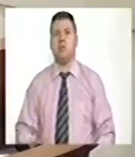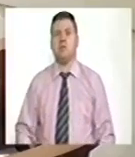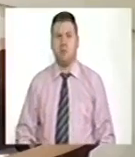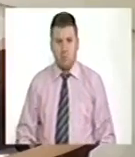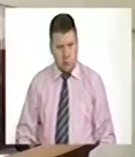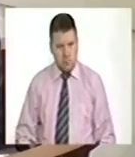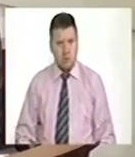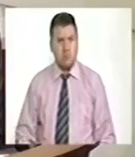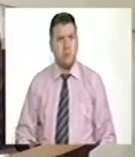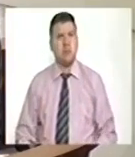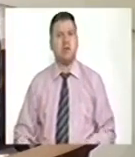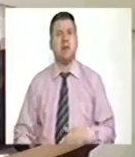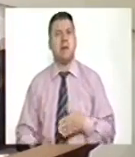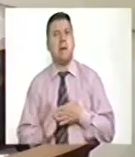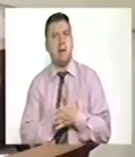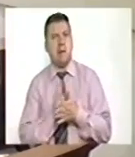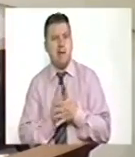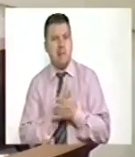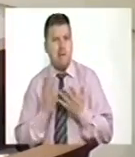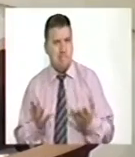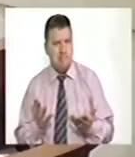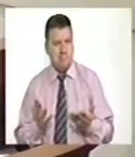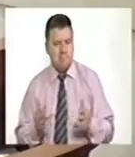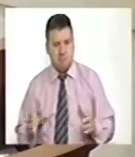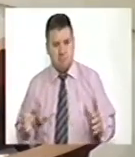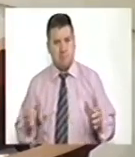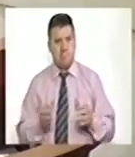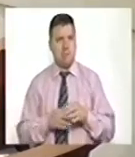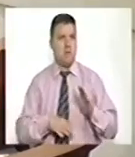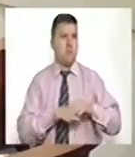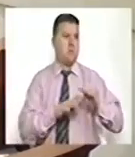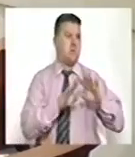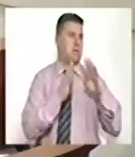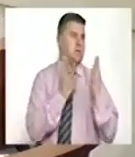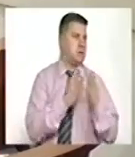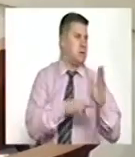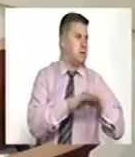que la información de carácter reservado, queridos senadores,